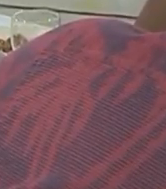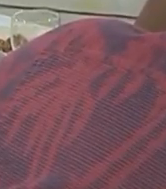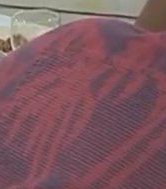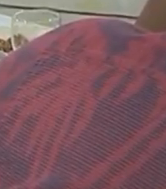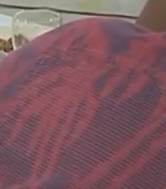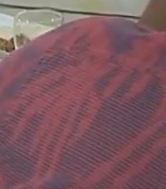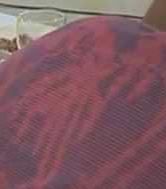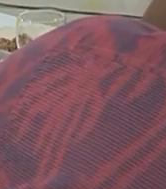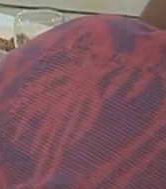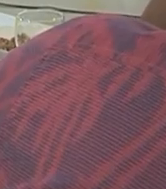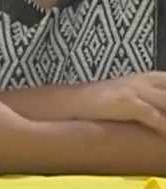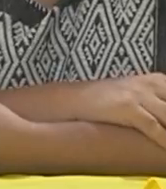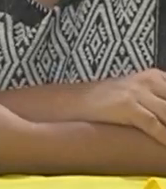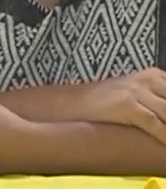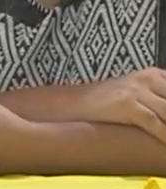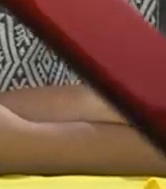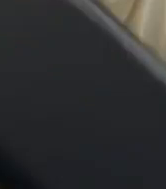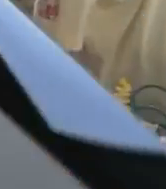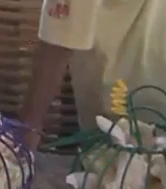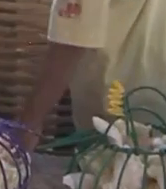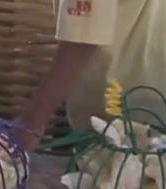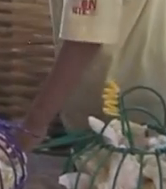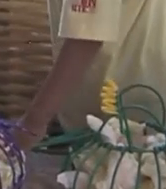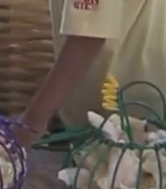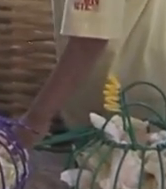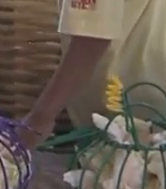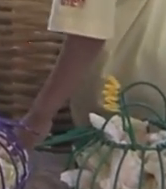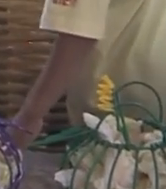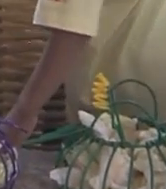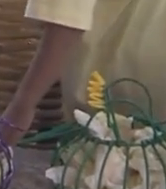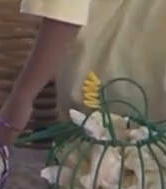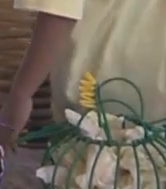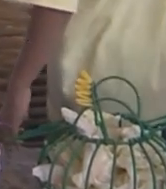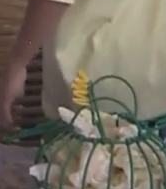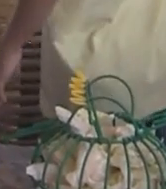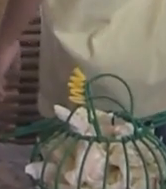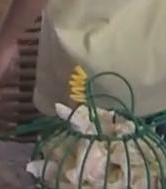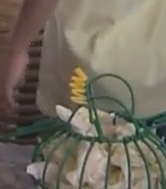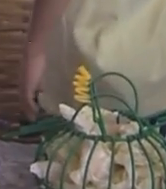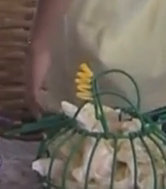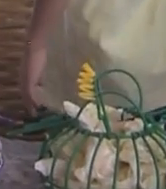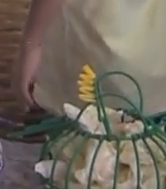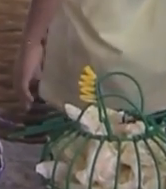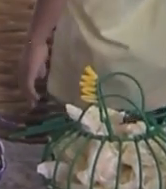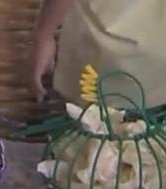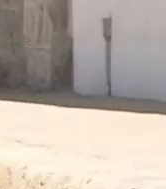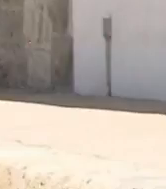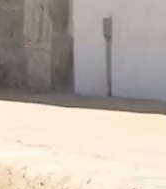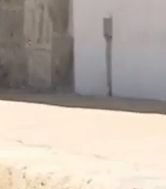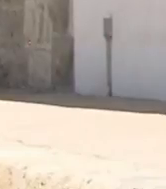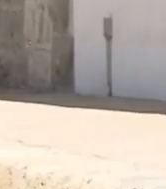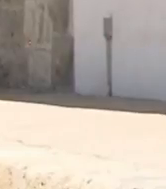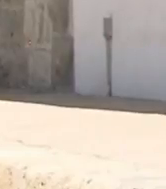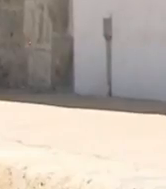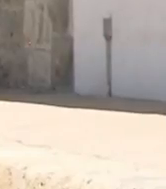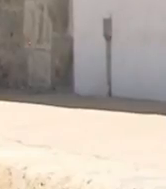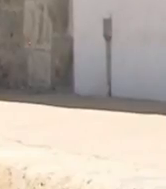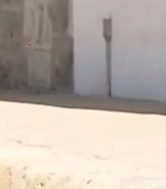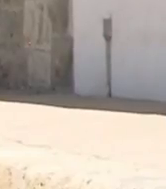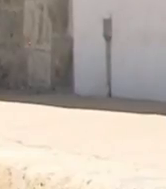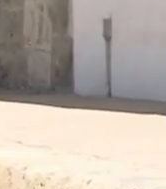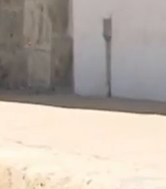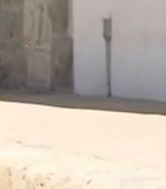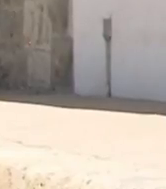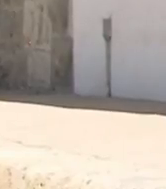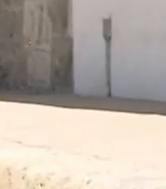Humanos estudian iniciativa para crear una comisión de prevención a los periodistas. El Museo Infantil de Oaxaca dio a conocer su calendario de